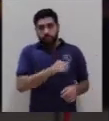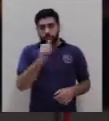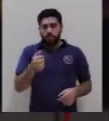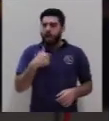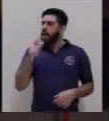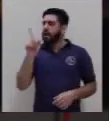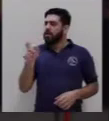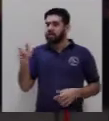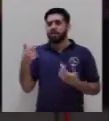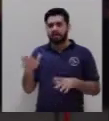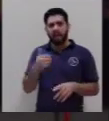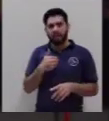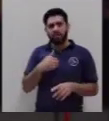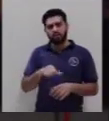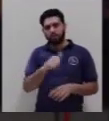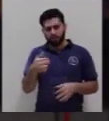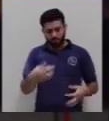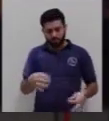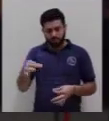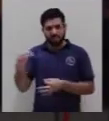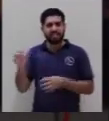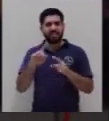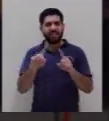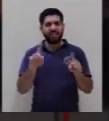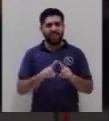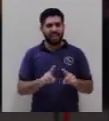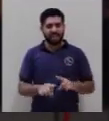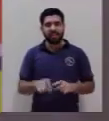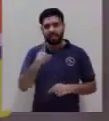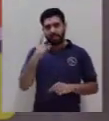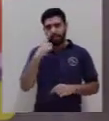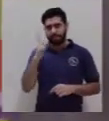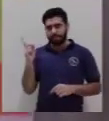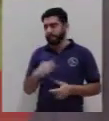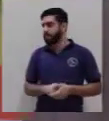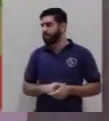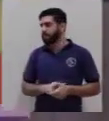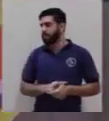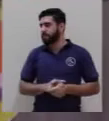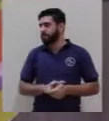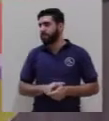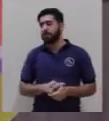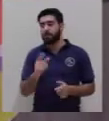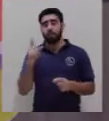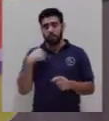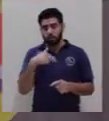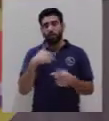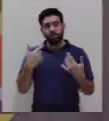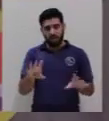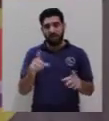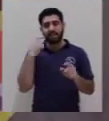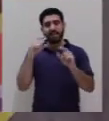hecho. Exacto. Quiero explicarles. Uh-huh. Aquí hasta uno elaborado. El tema que elegimos es